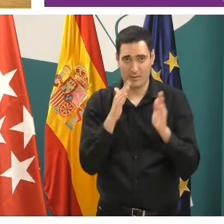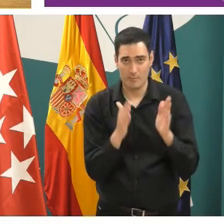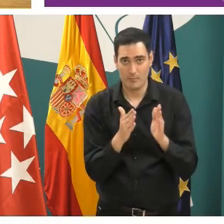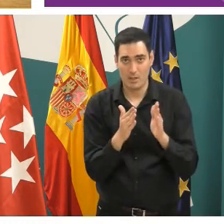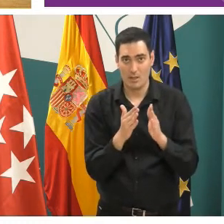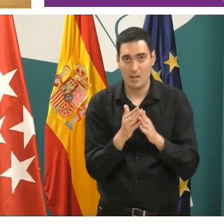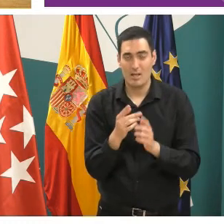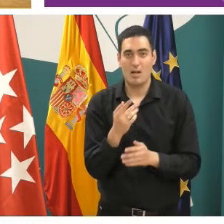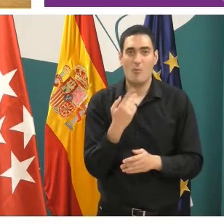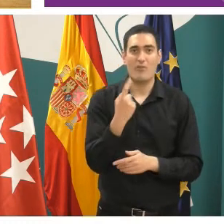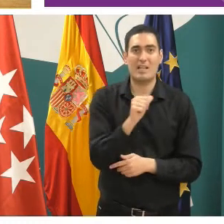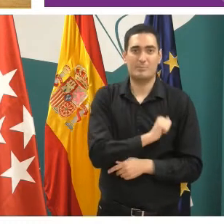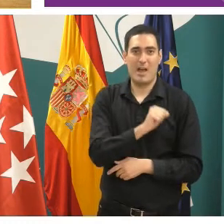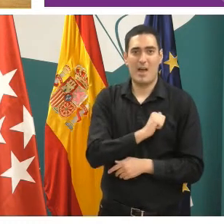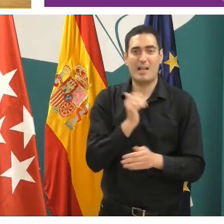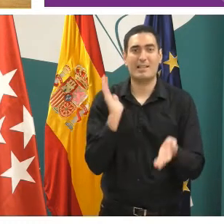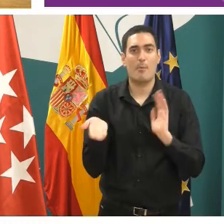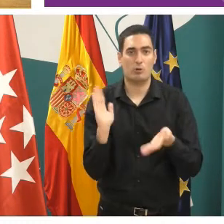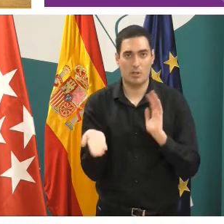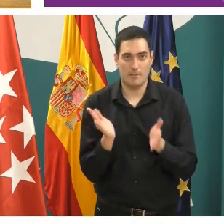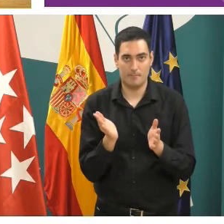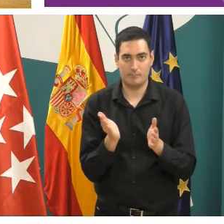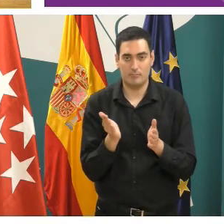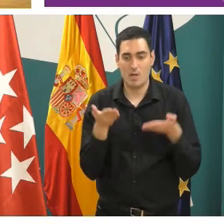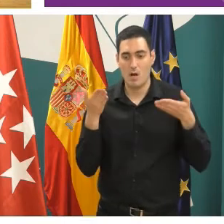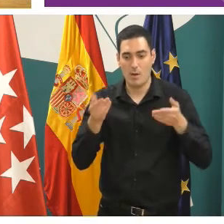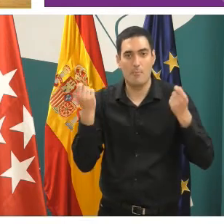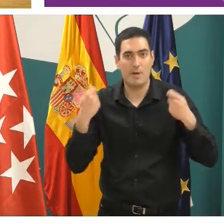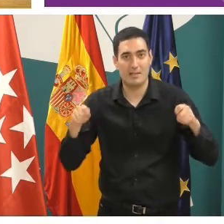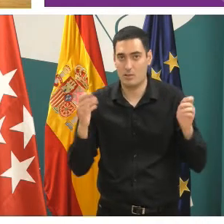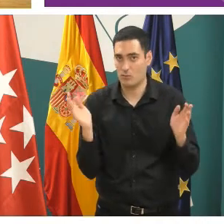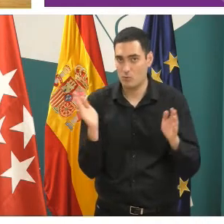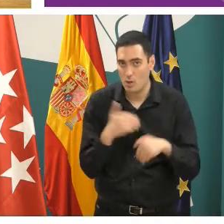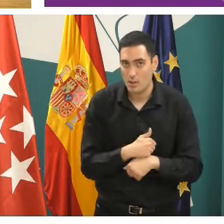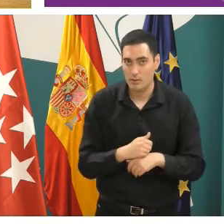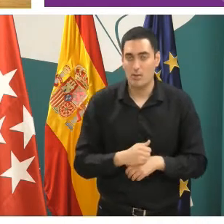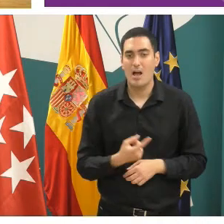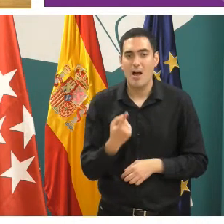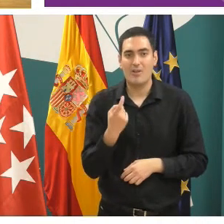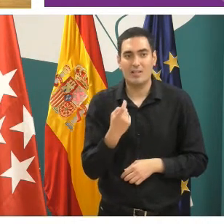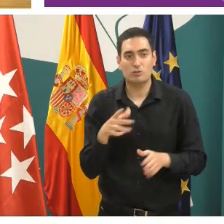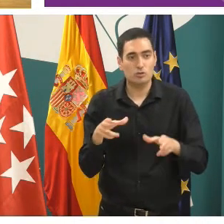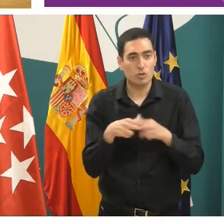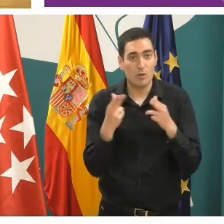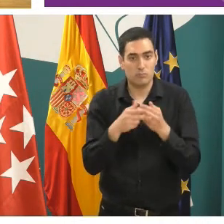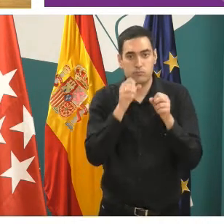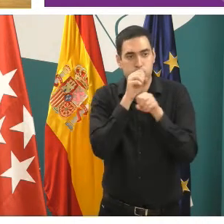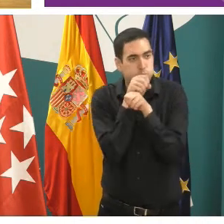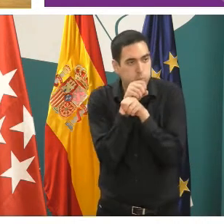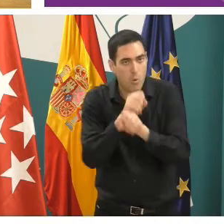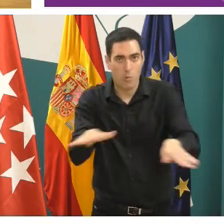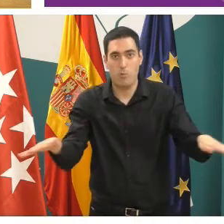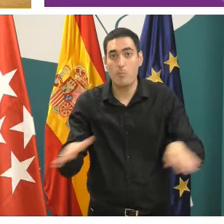esperanza terapéutica, ¿no?, como hemos dicho, por la ausencia de ayuda prácticas en la vida diaria y por la falta de difusión social. Por eso es